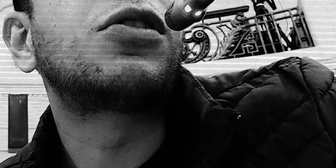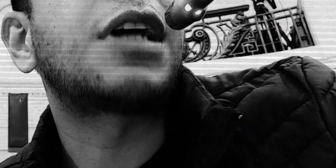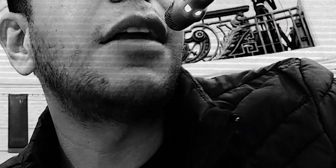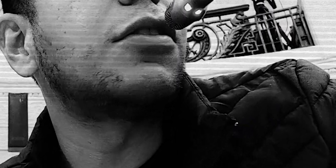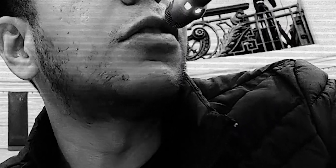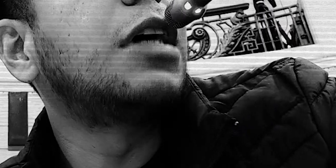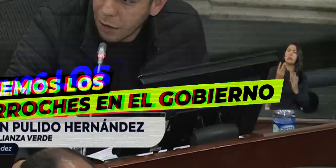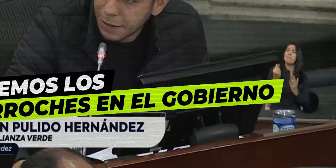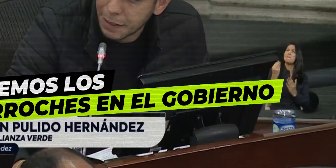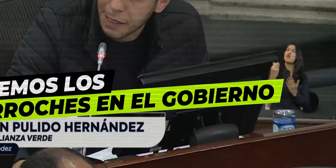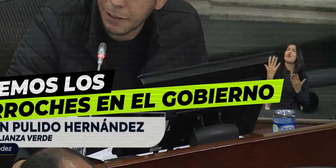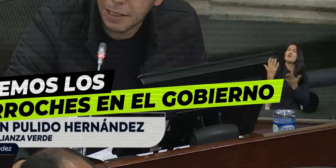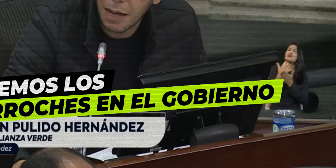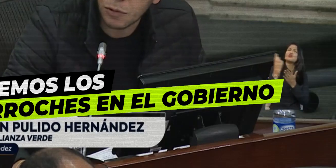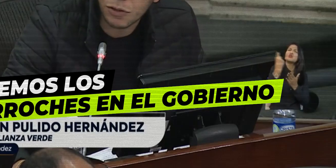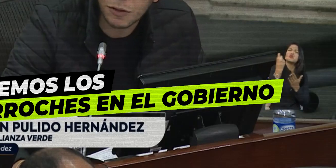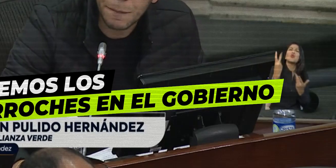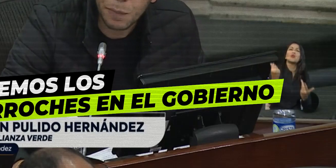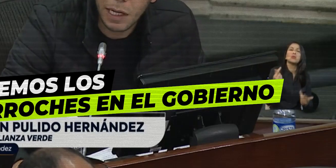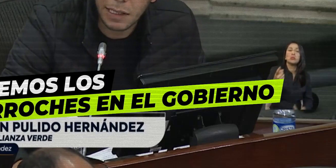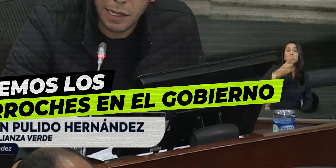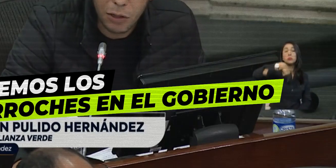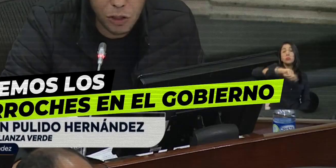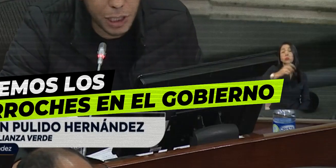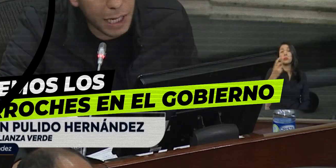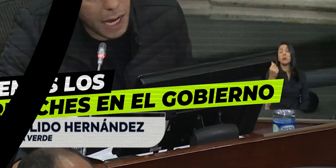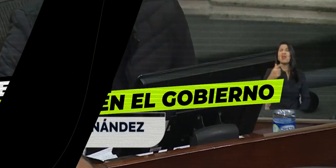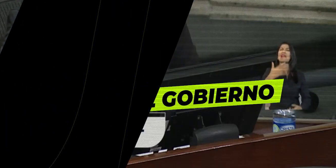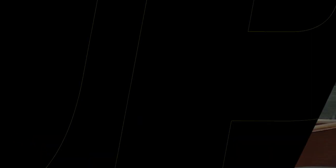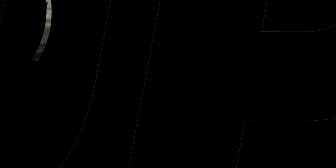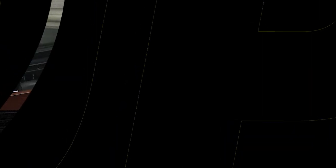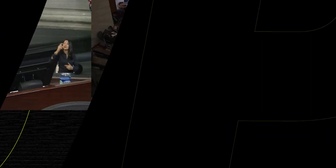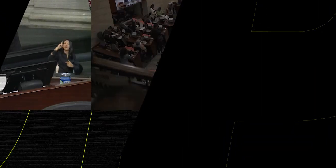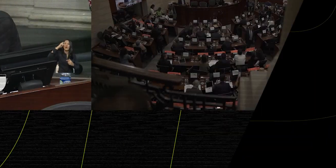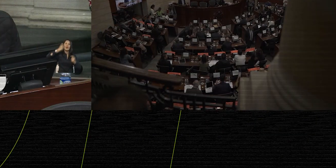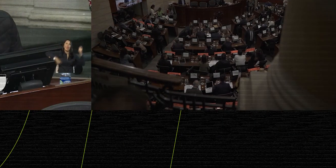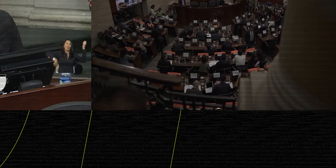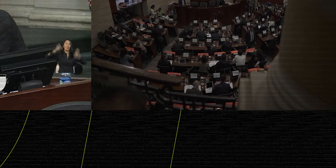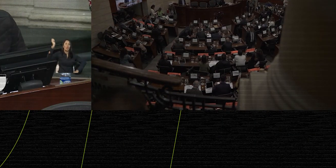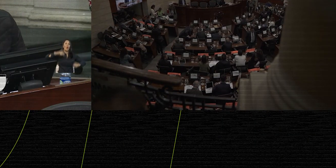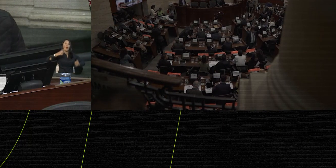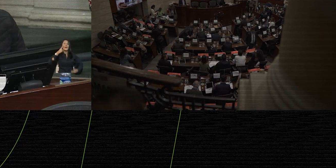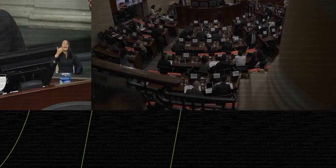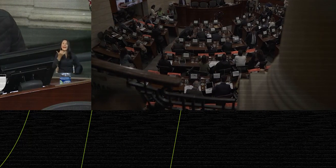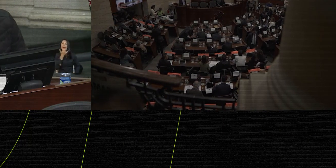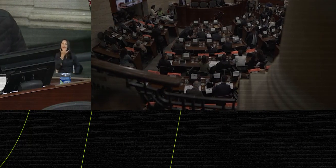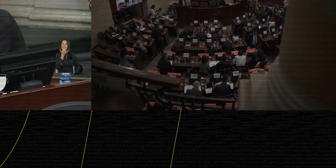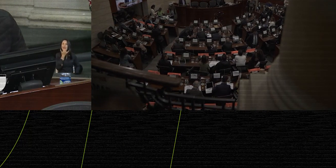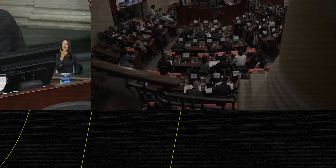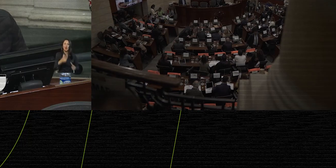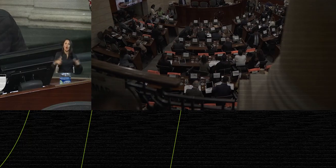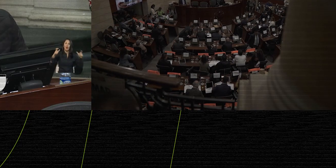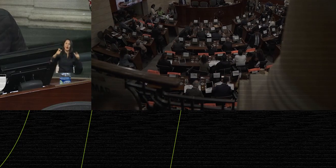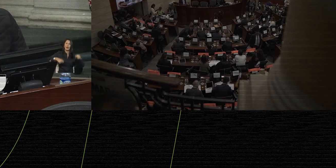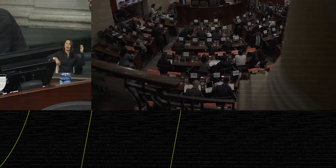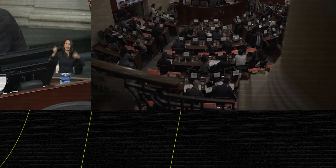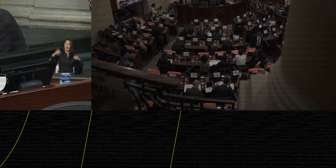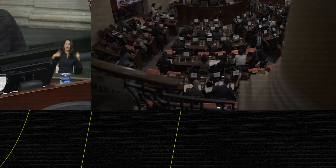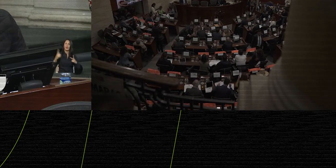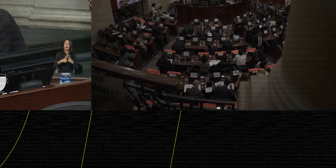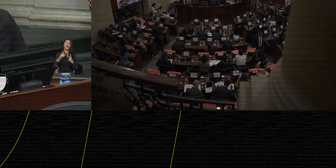está buscando. A ver si revisamos el derroche que hay en el gobierno, en el Congreso, en